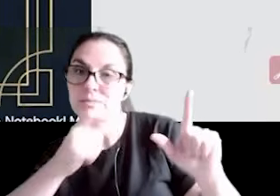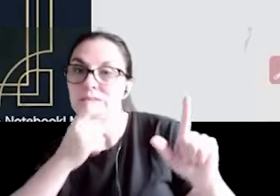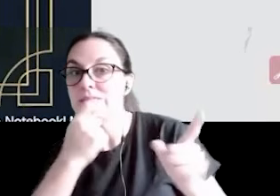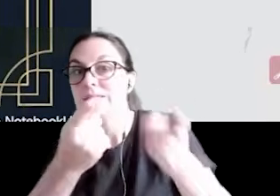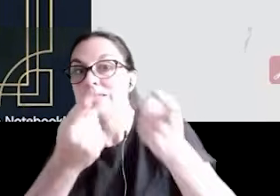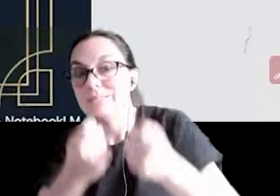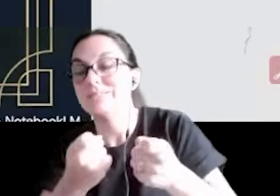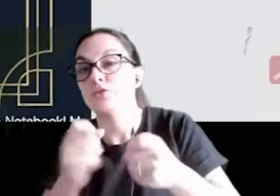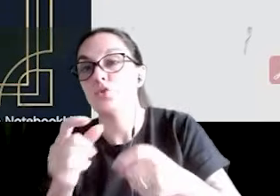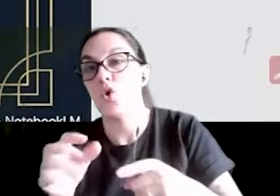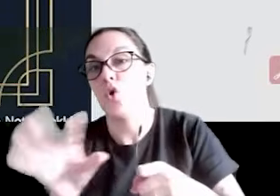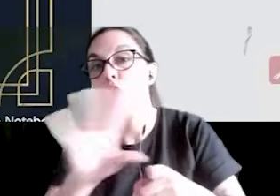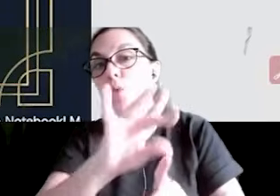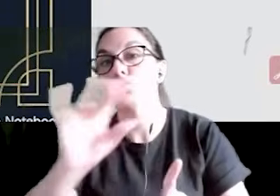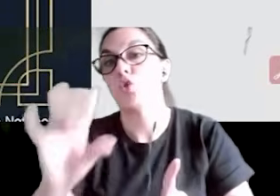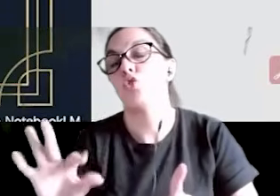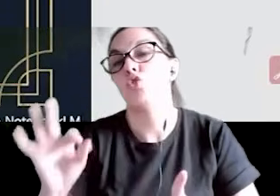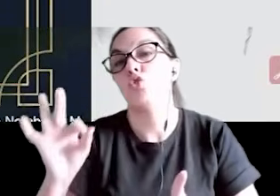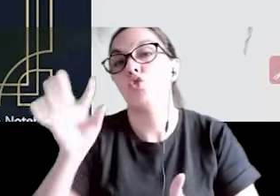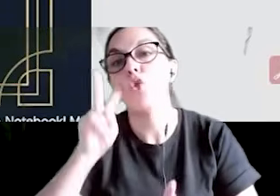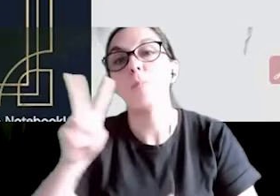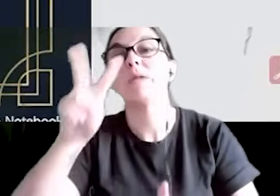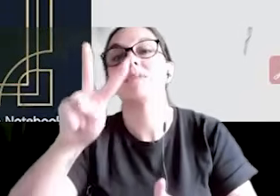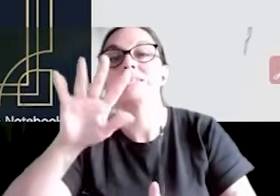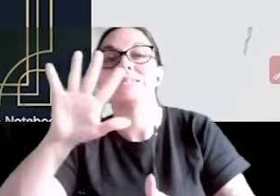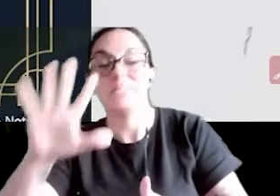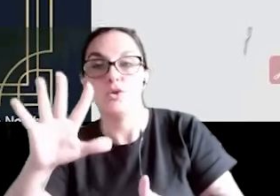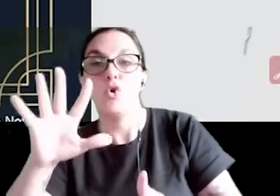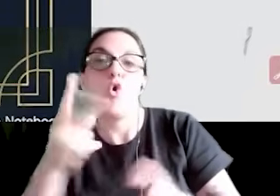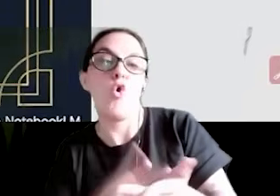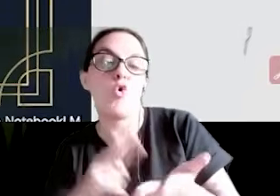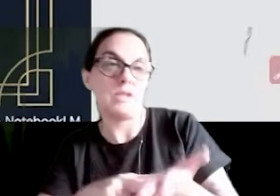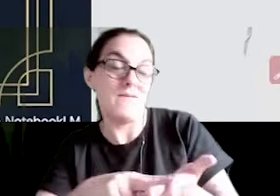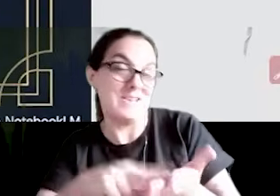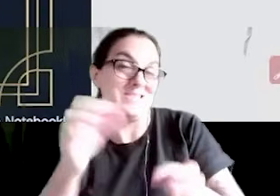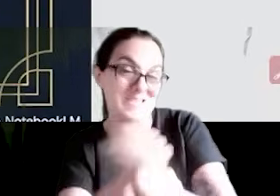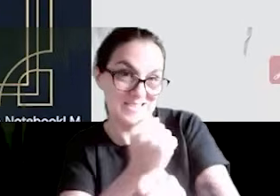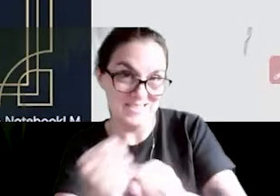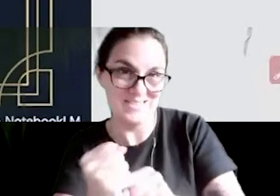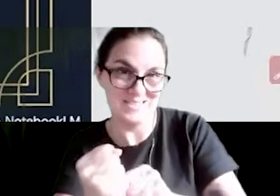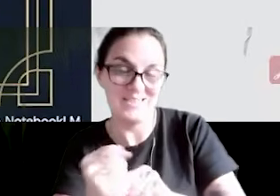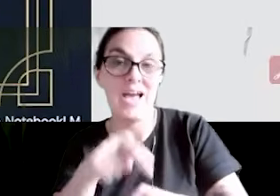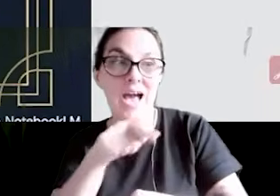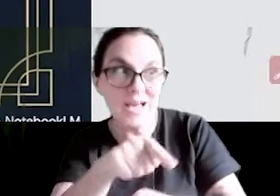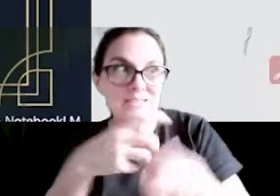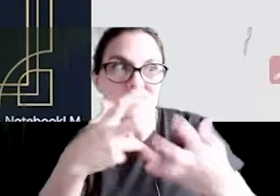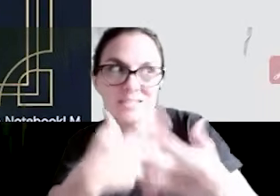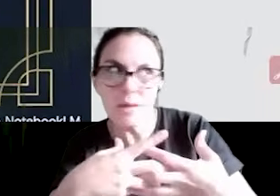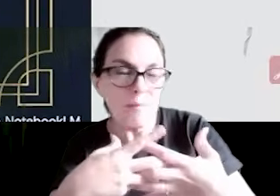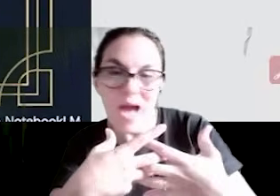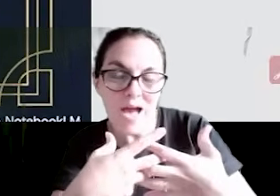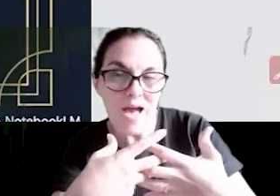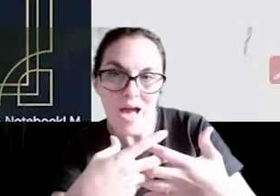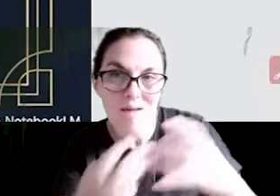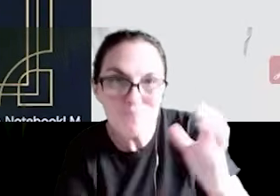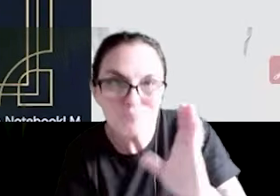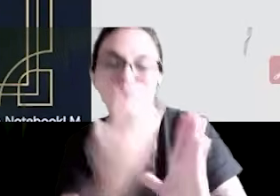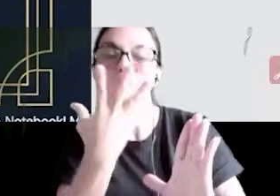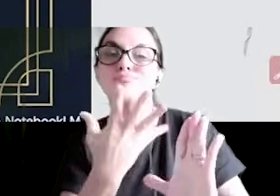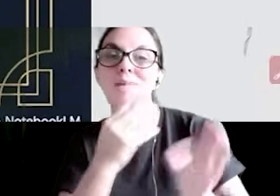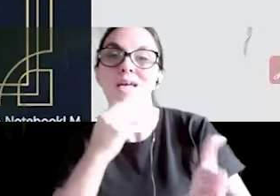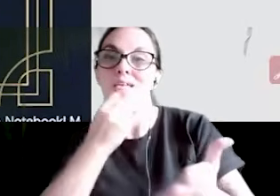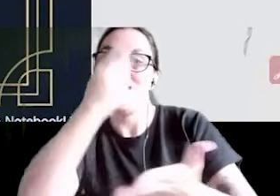del 2025, tengo que validarla sí o sí de nuevo, y el sistema me pide que yo, bajo declaración